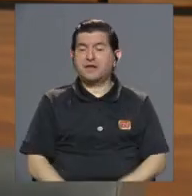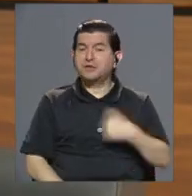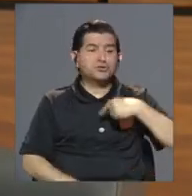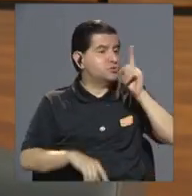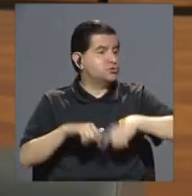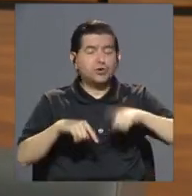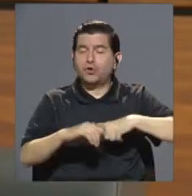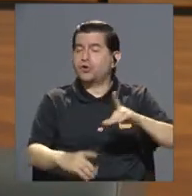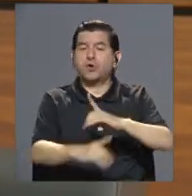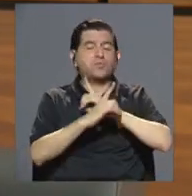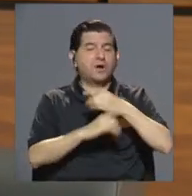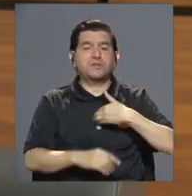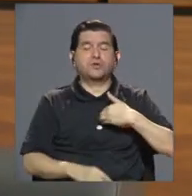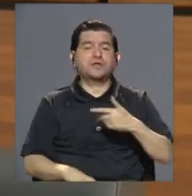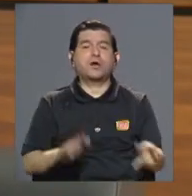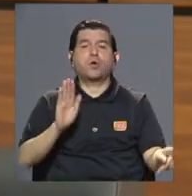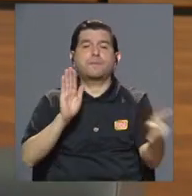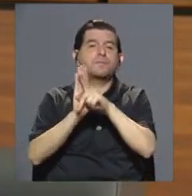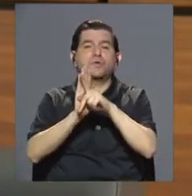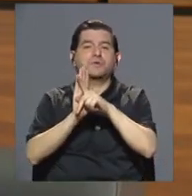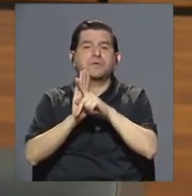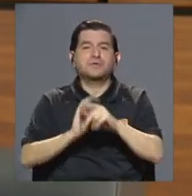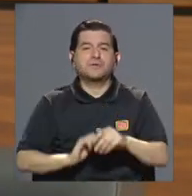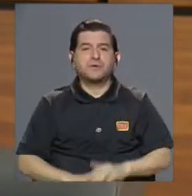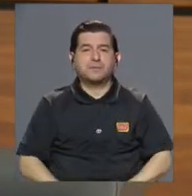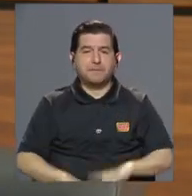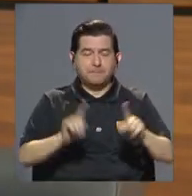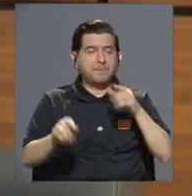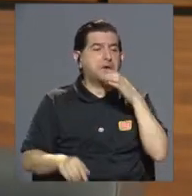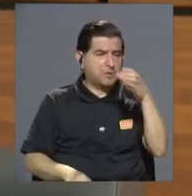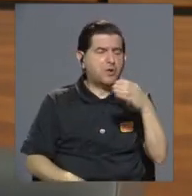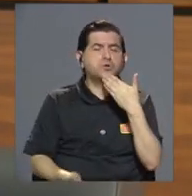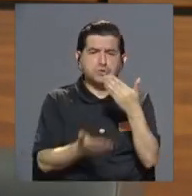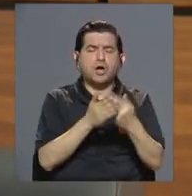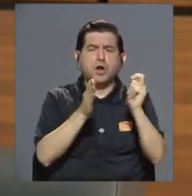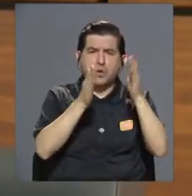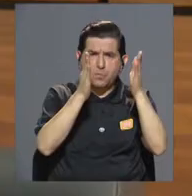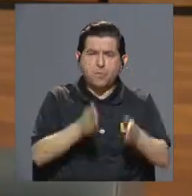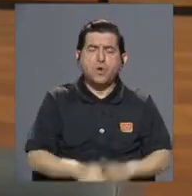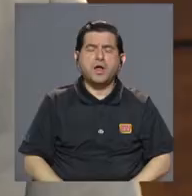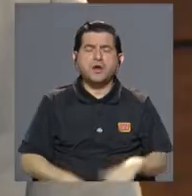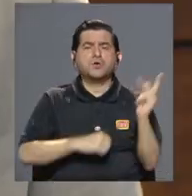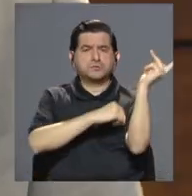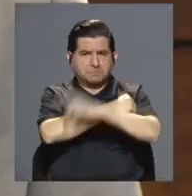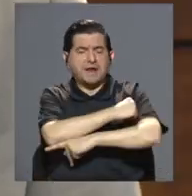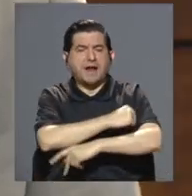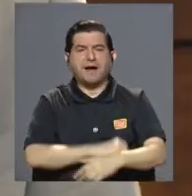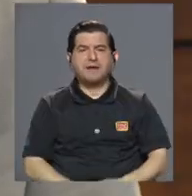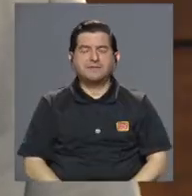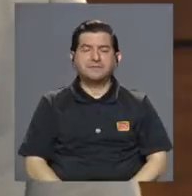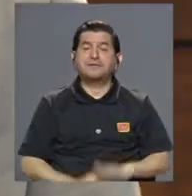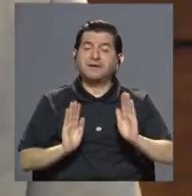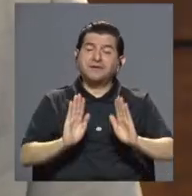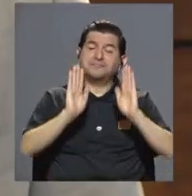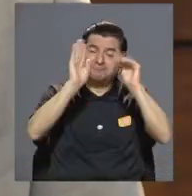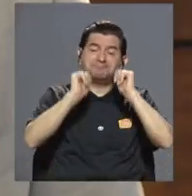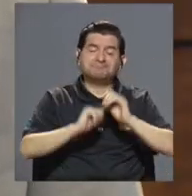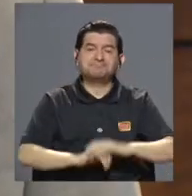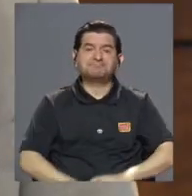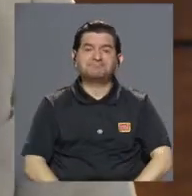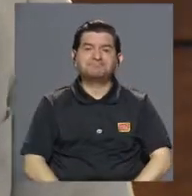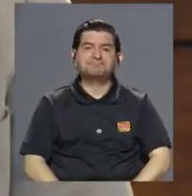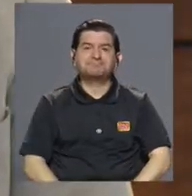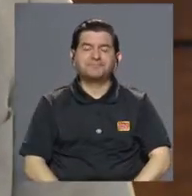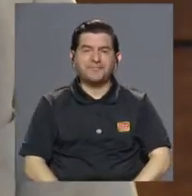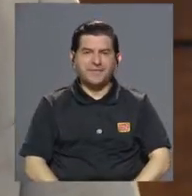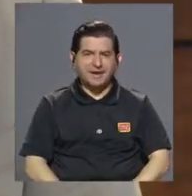puedo defenderlo porque tengo prohibición. Pero le puedo recomendar muy buenos abogados penalistas. Ya, qué maravilla, ya, qué maravilla. Ve